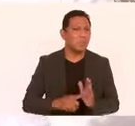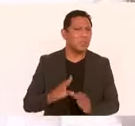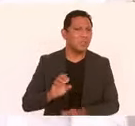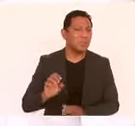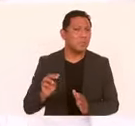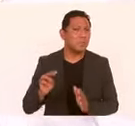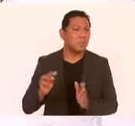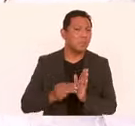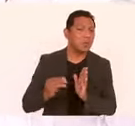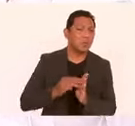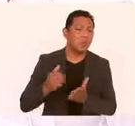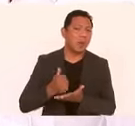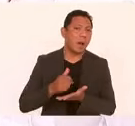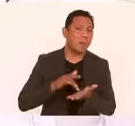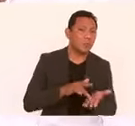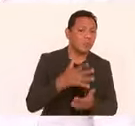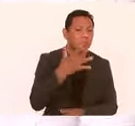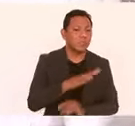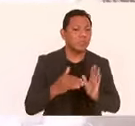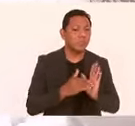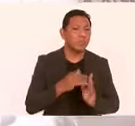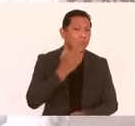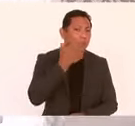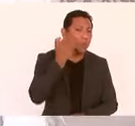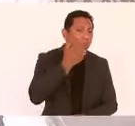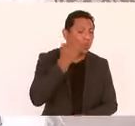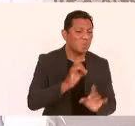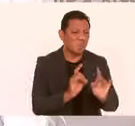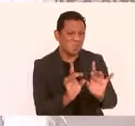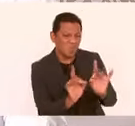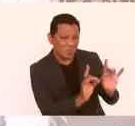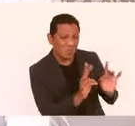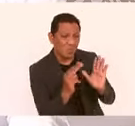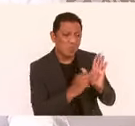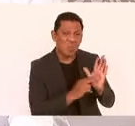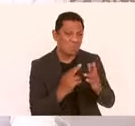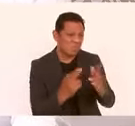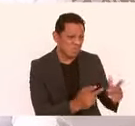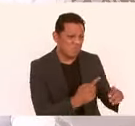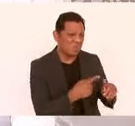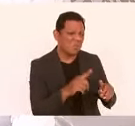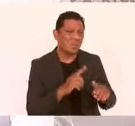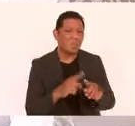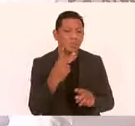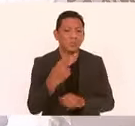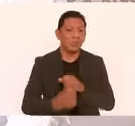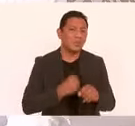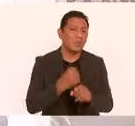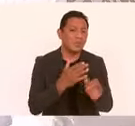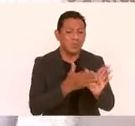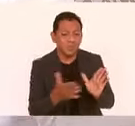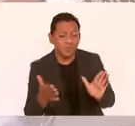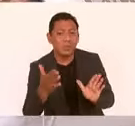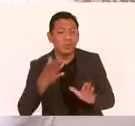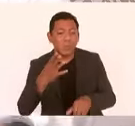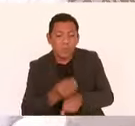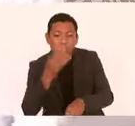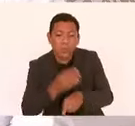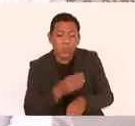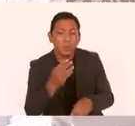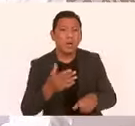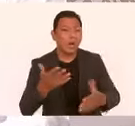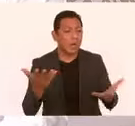millones. De 10 mil escuelas se afectaron más de 2 mil y solamente en estos dos años se han hecho más de